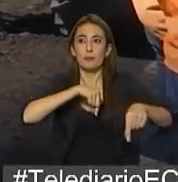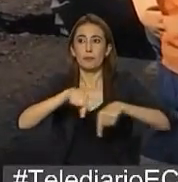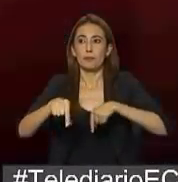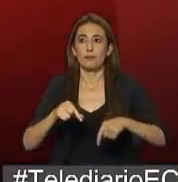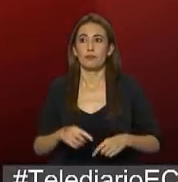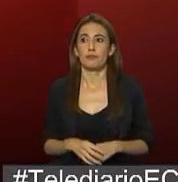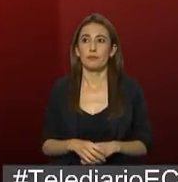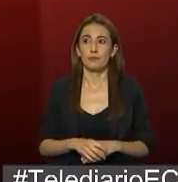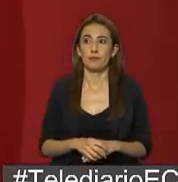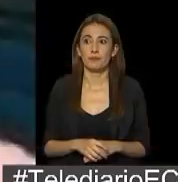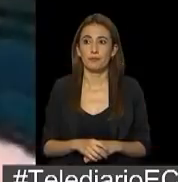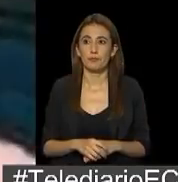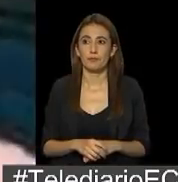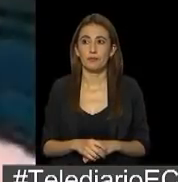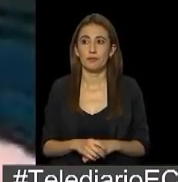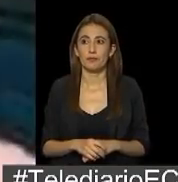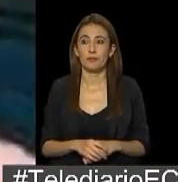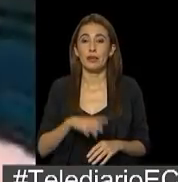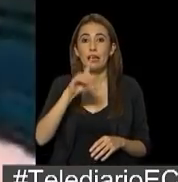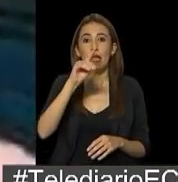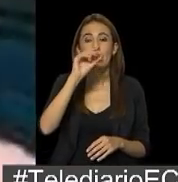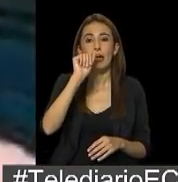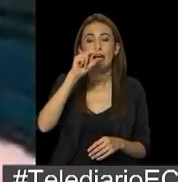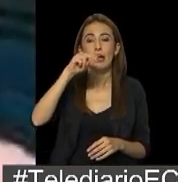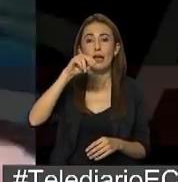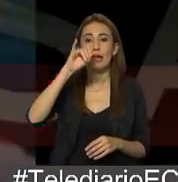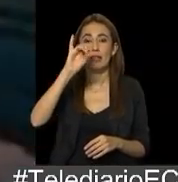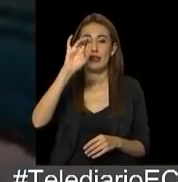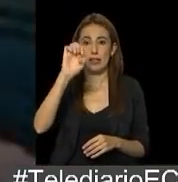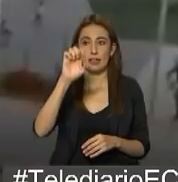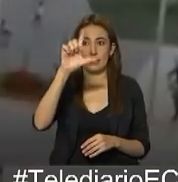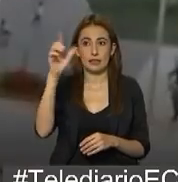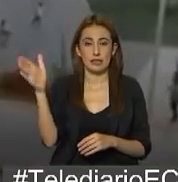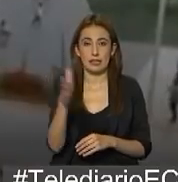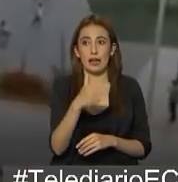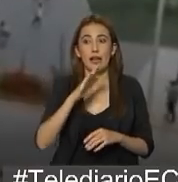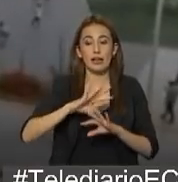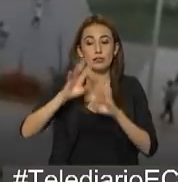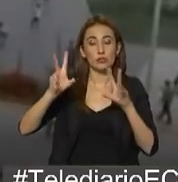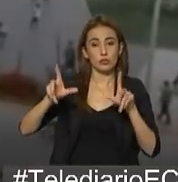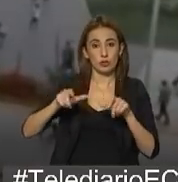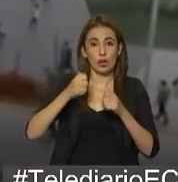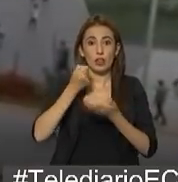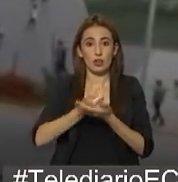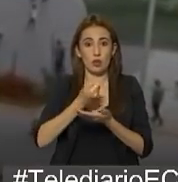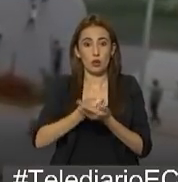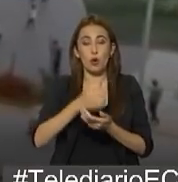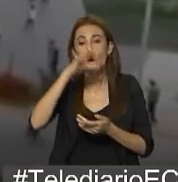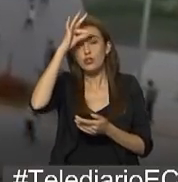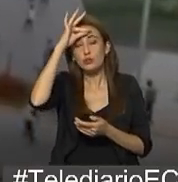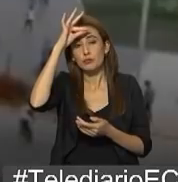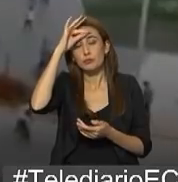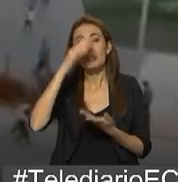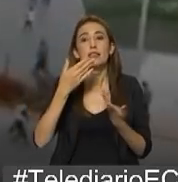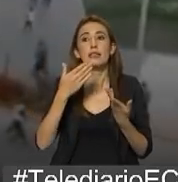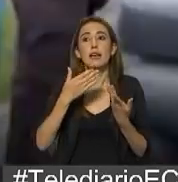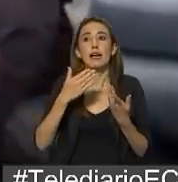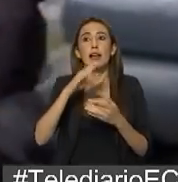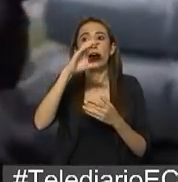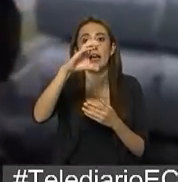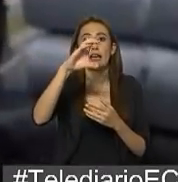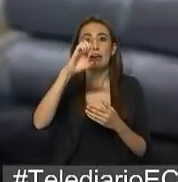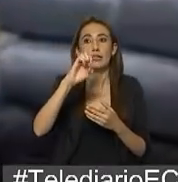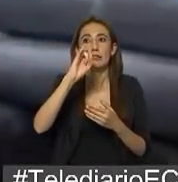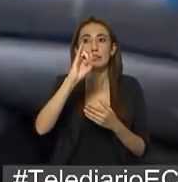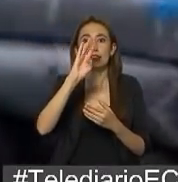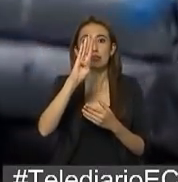públicas. Daniel Salcedo, vinculado en el proceso de peculado por la adquisición de insumos médicos en el Hospital de Elías de los Seibos en Guayaquil, vendió